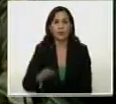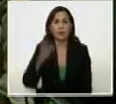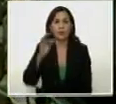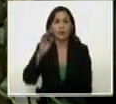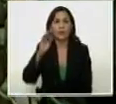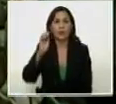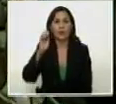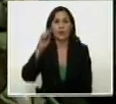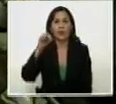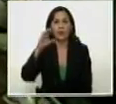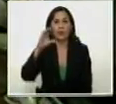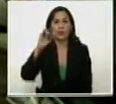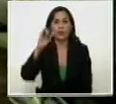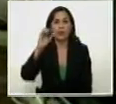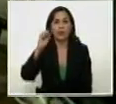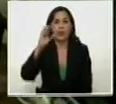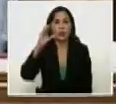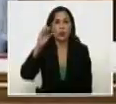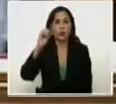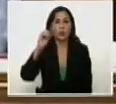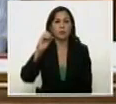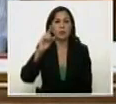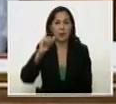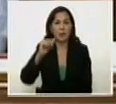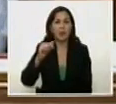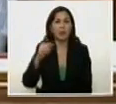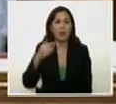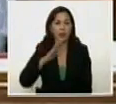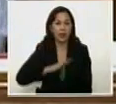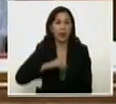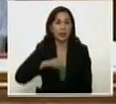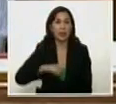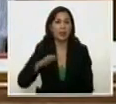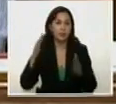Francisco Pacheco está aquí con nosotros también. Francisco Pacheco.